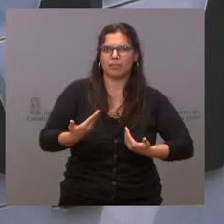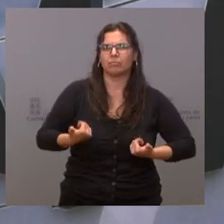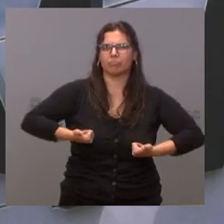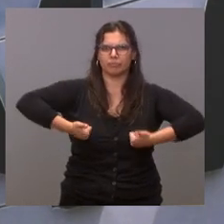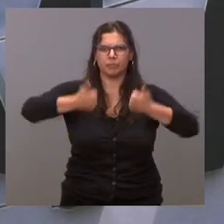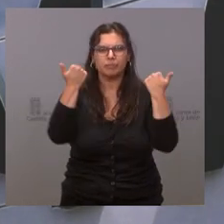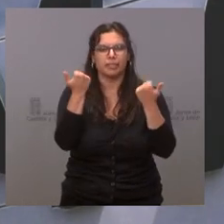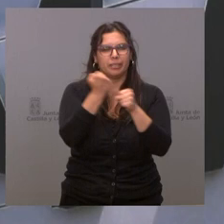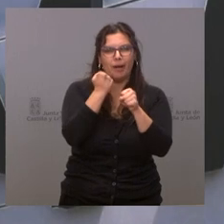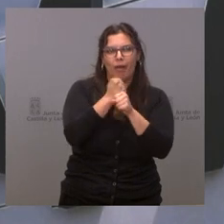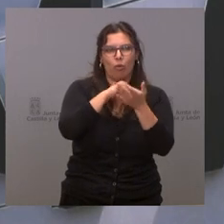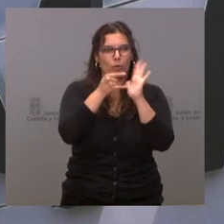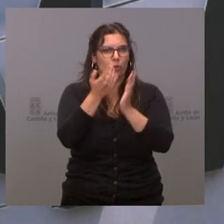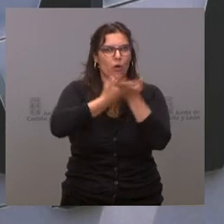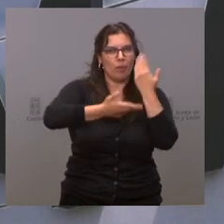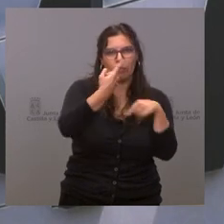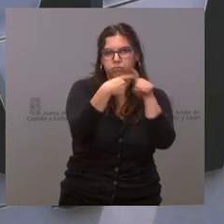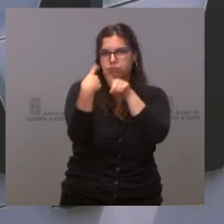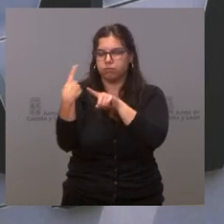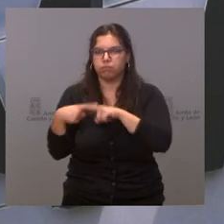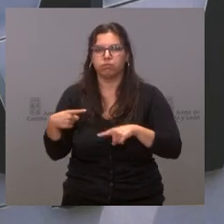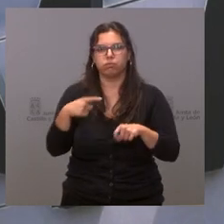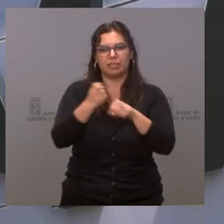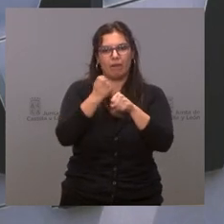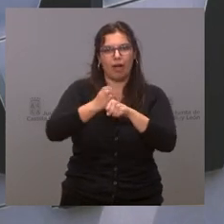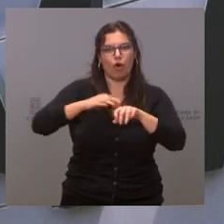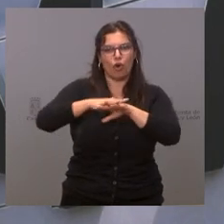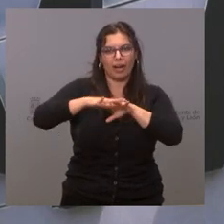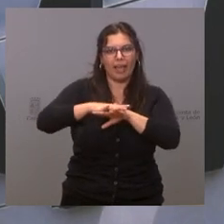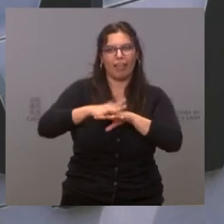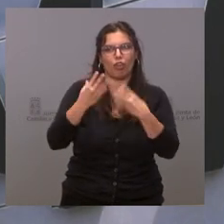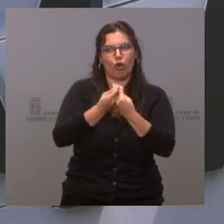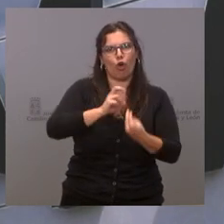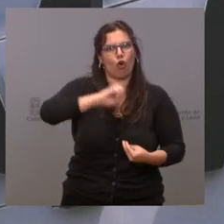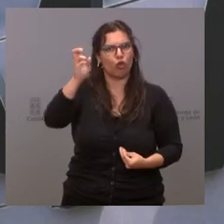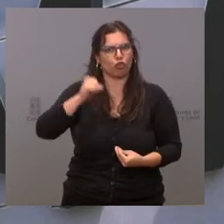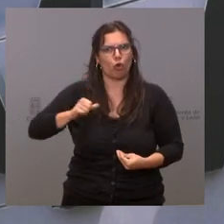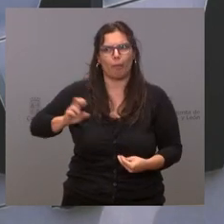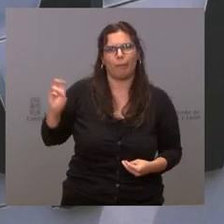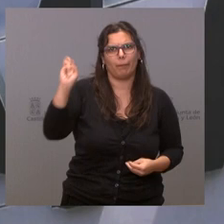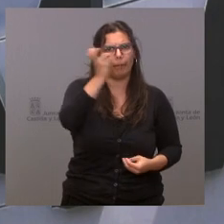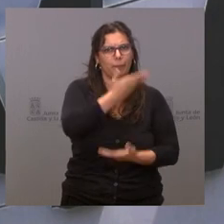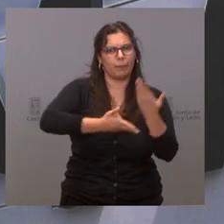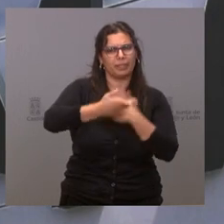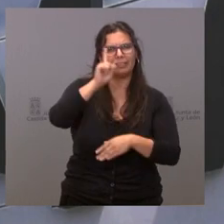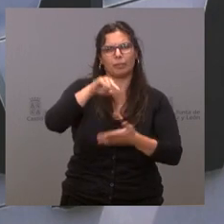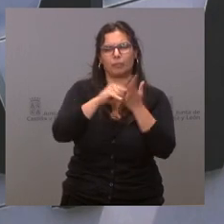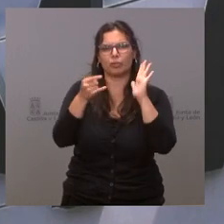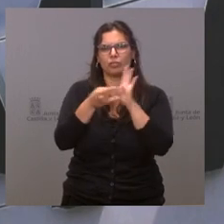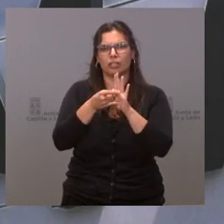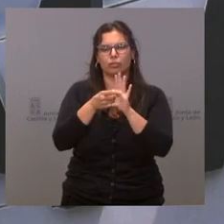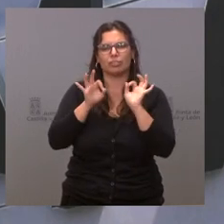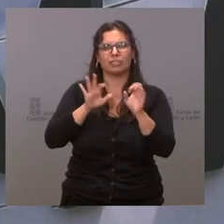proyectos de colaboración de trabajo en red con otros hospitales se está trabajando en otros proyectos de